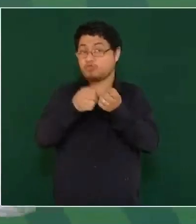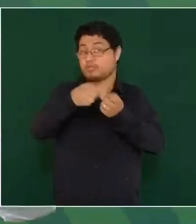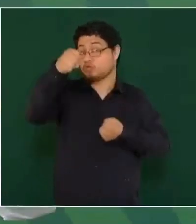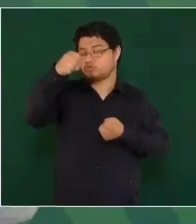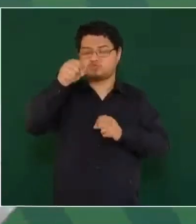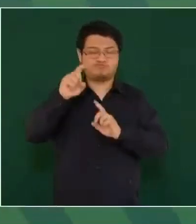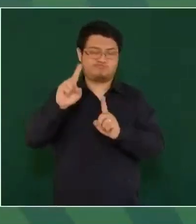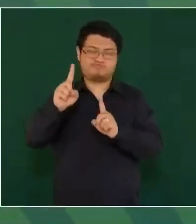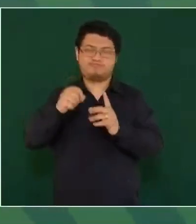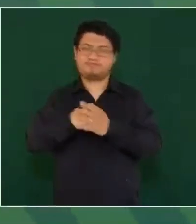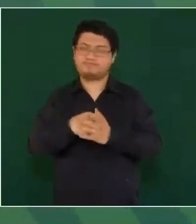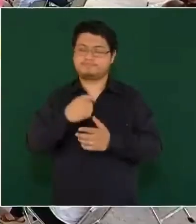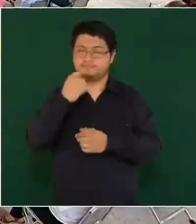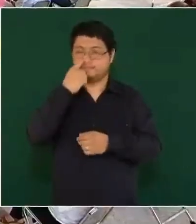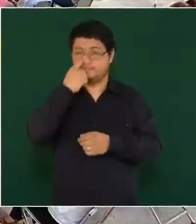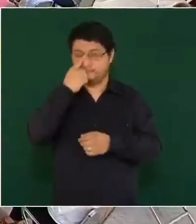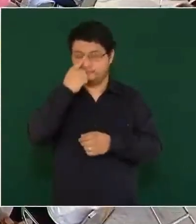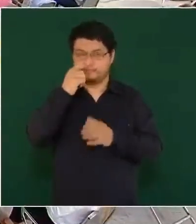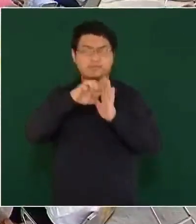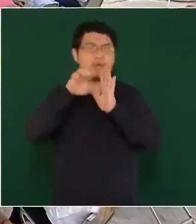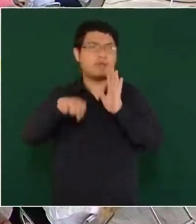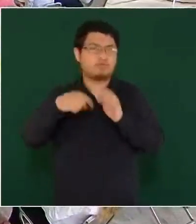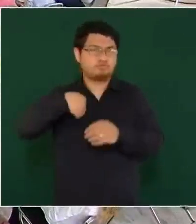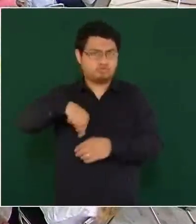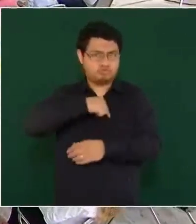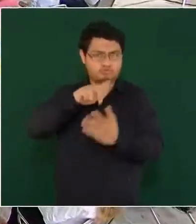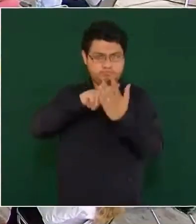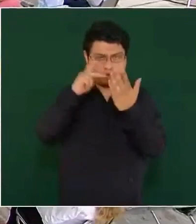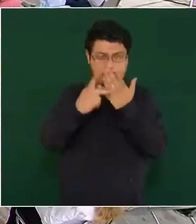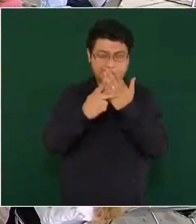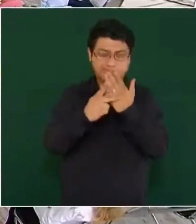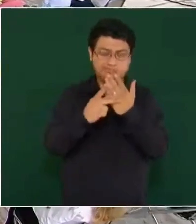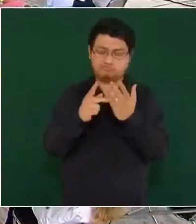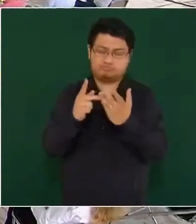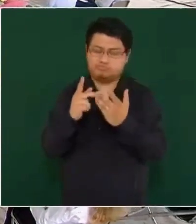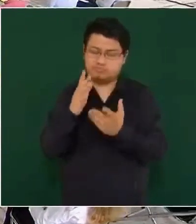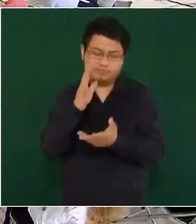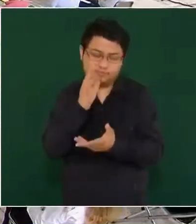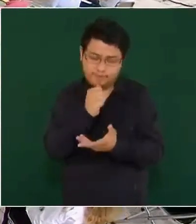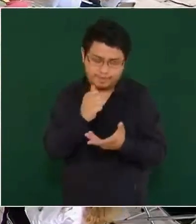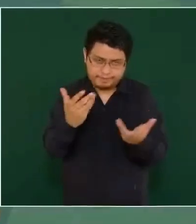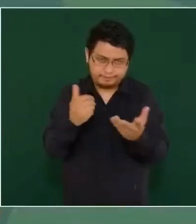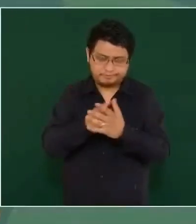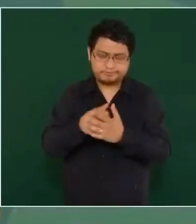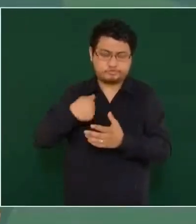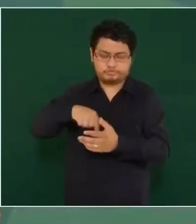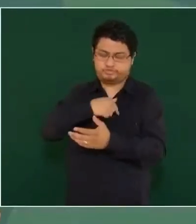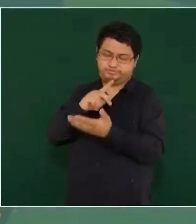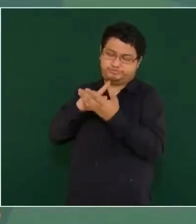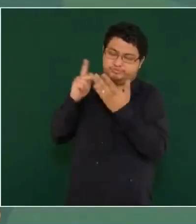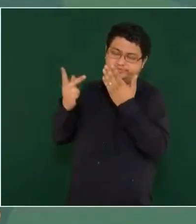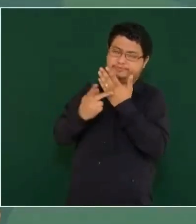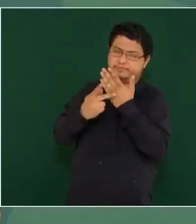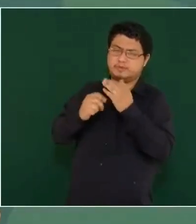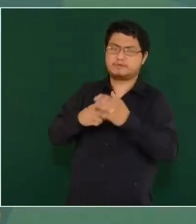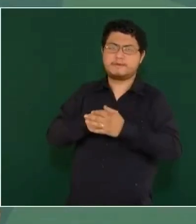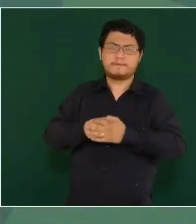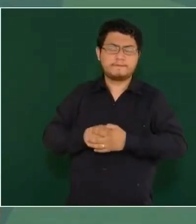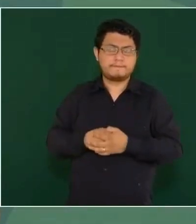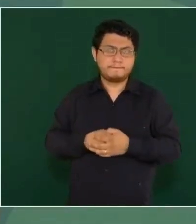por ejemplo lo que estamos proponiendo que no va a pasar es